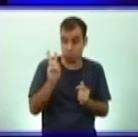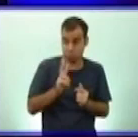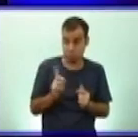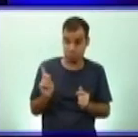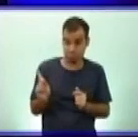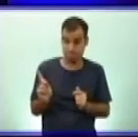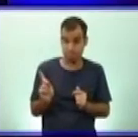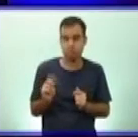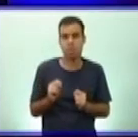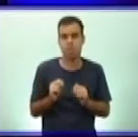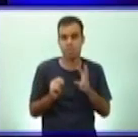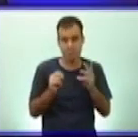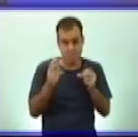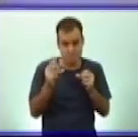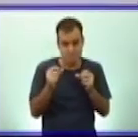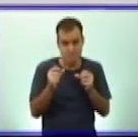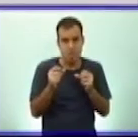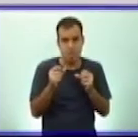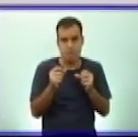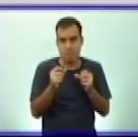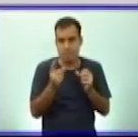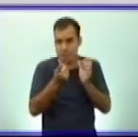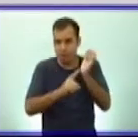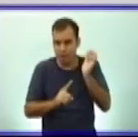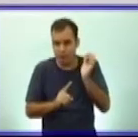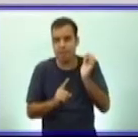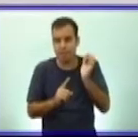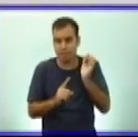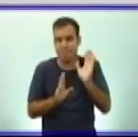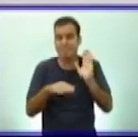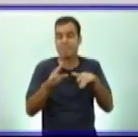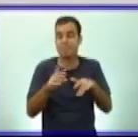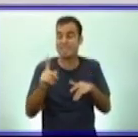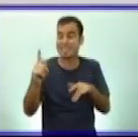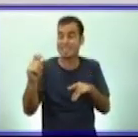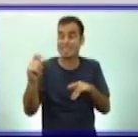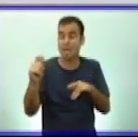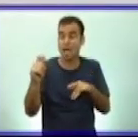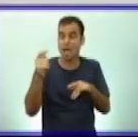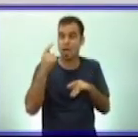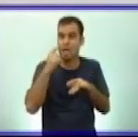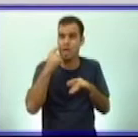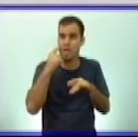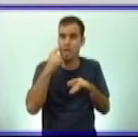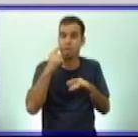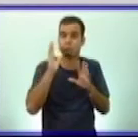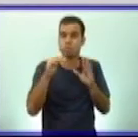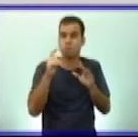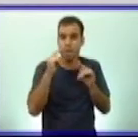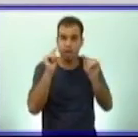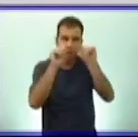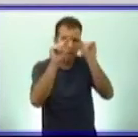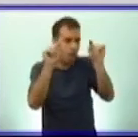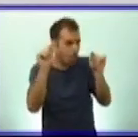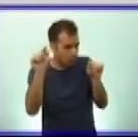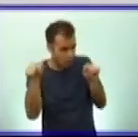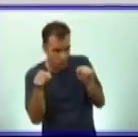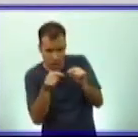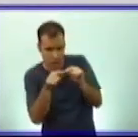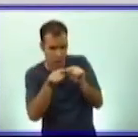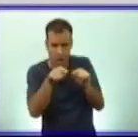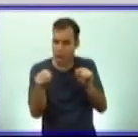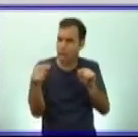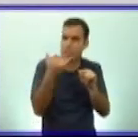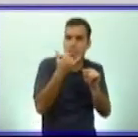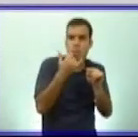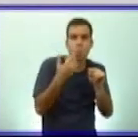valor de la amplitud de la corriente es función de la tensión que haya en placas del capacitor. Depende de la capacidad